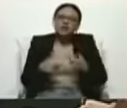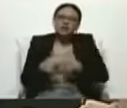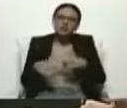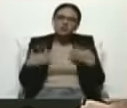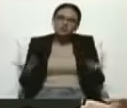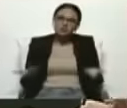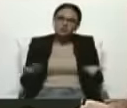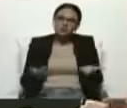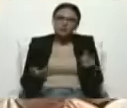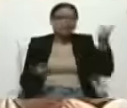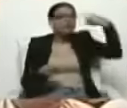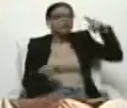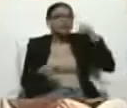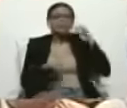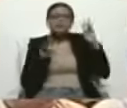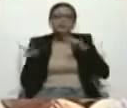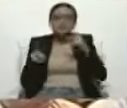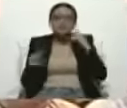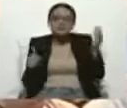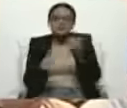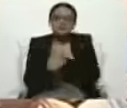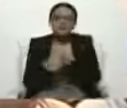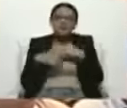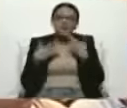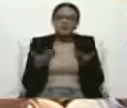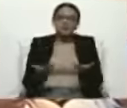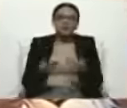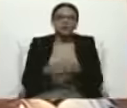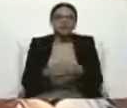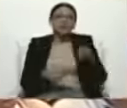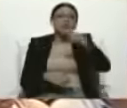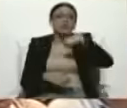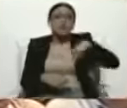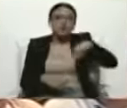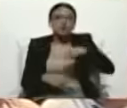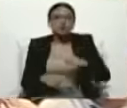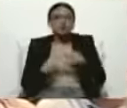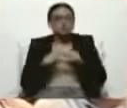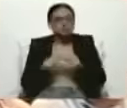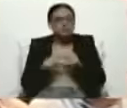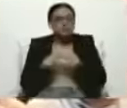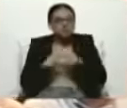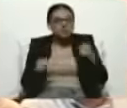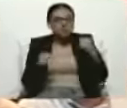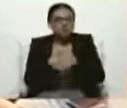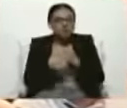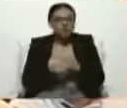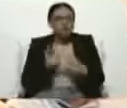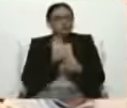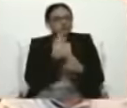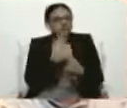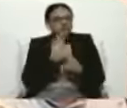Una épica que estamos construyendo. Nosotros, mire, perdóneme que uno sea tan,